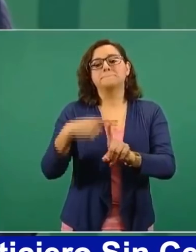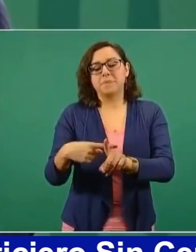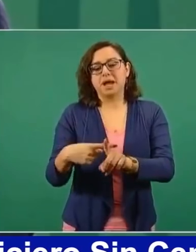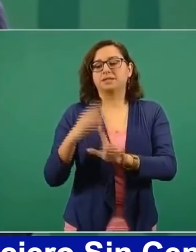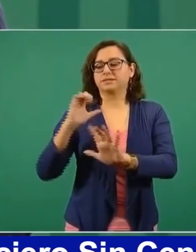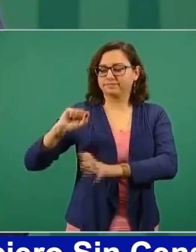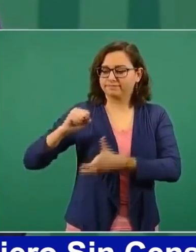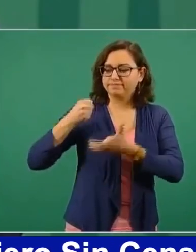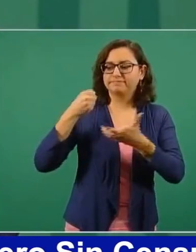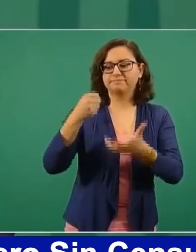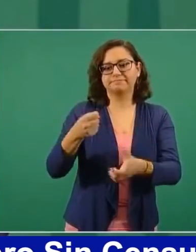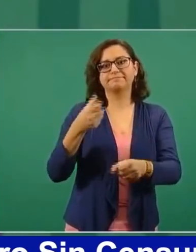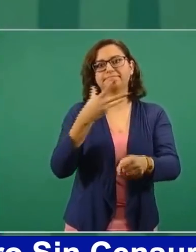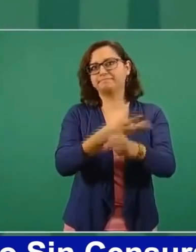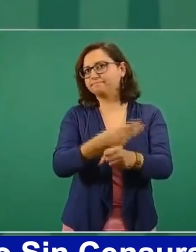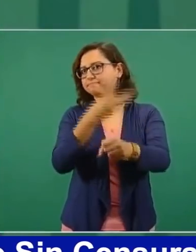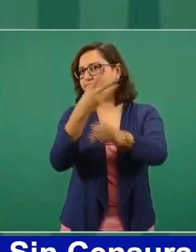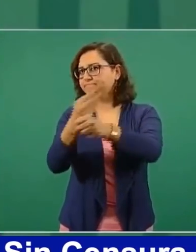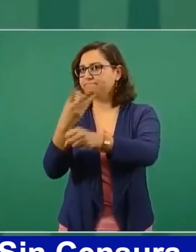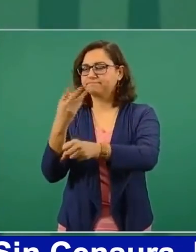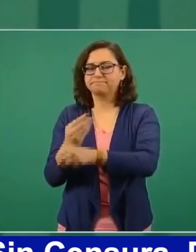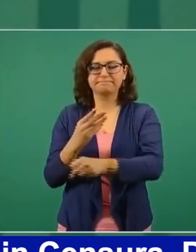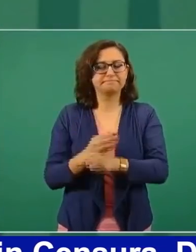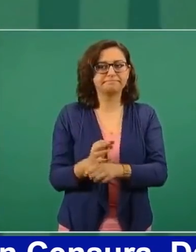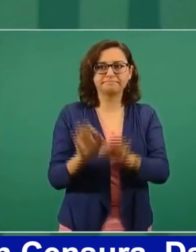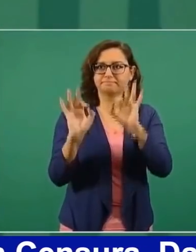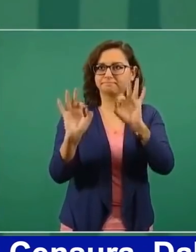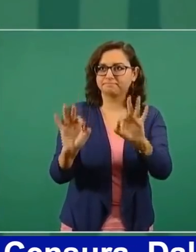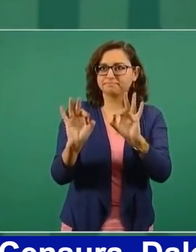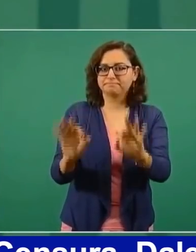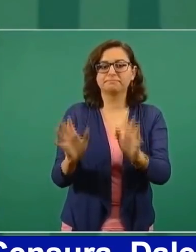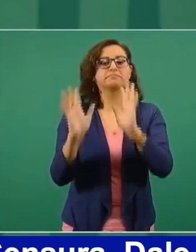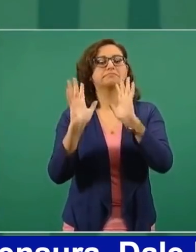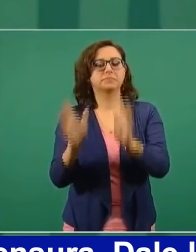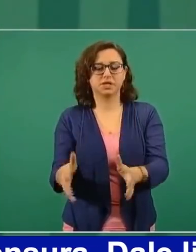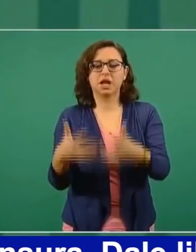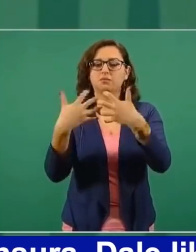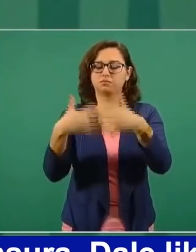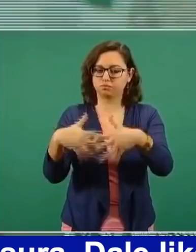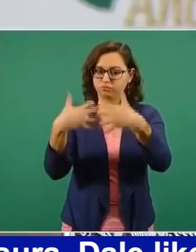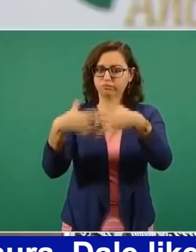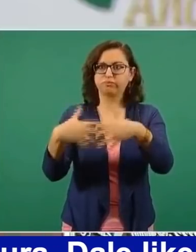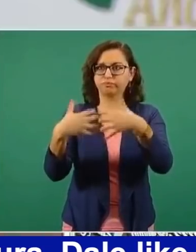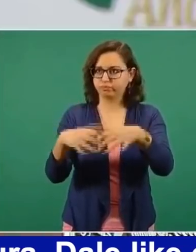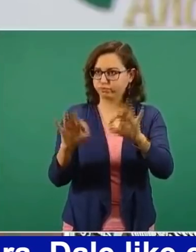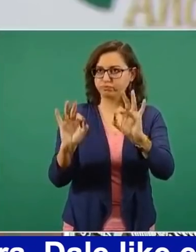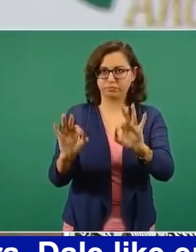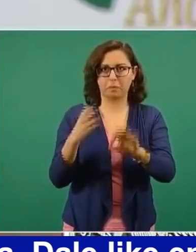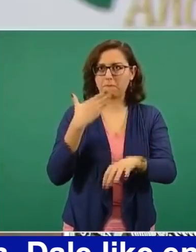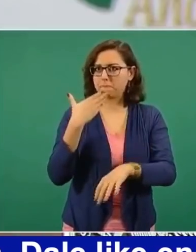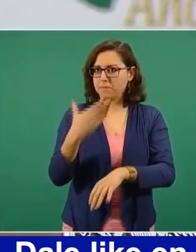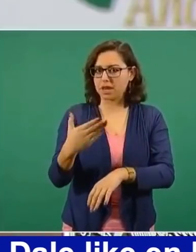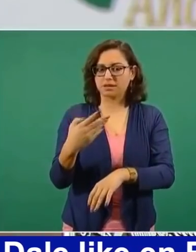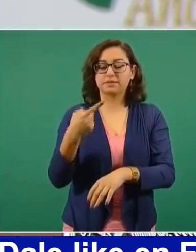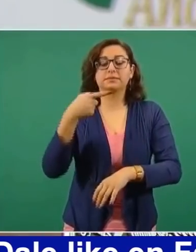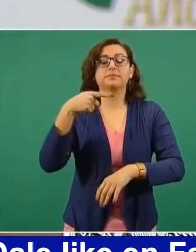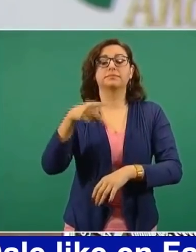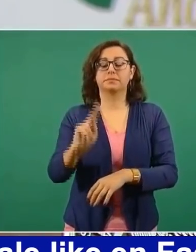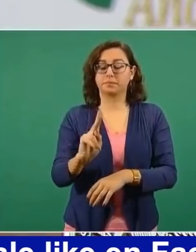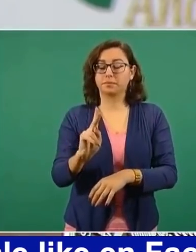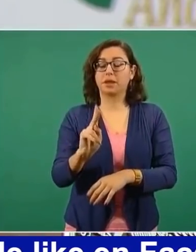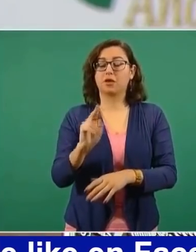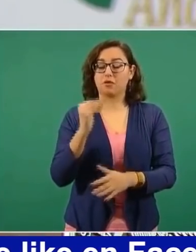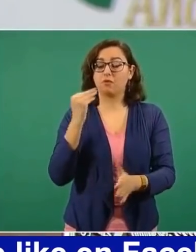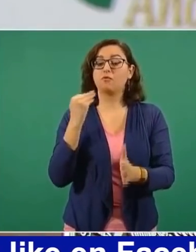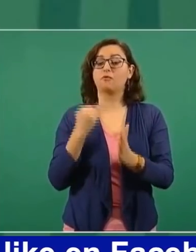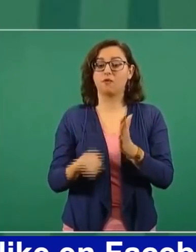rehabilitarla. Entonces, ya está en producción, pero en situaciones